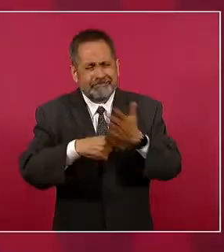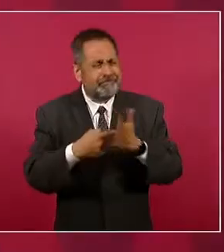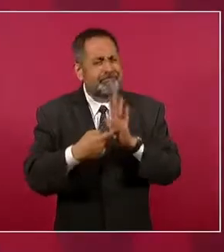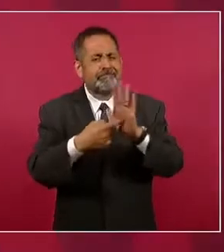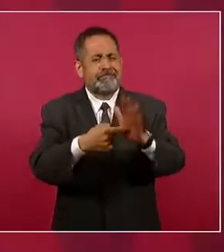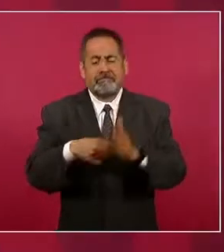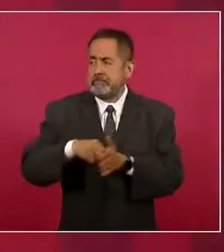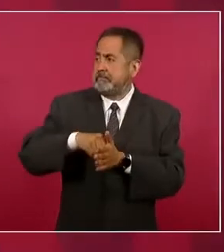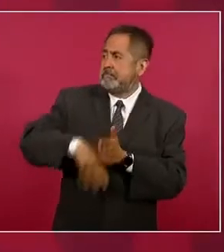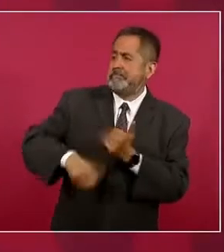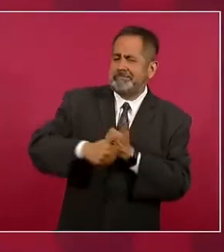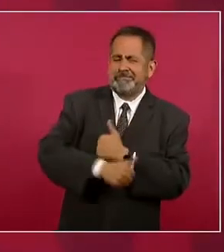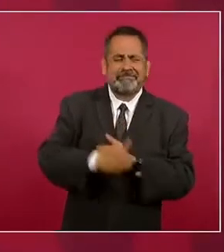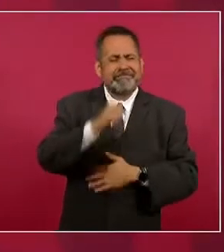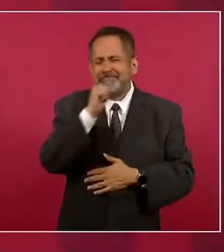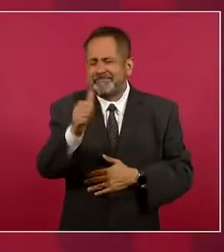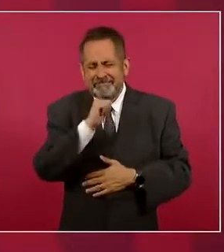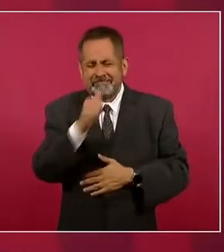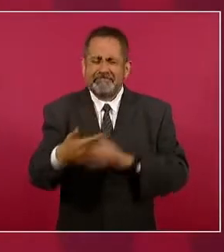que ocultar.